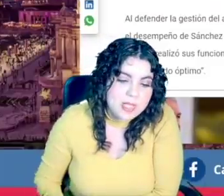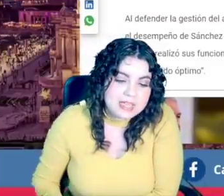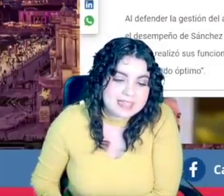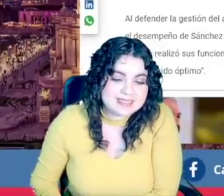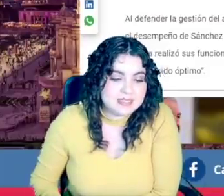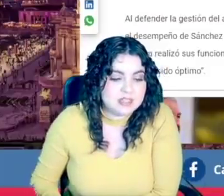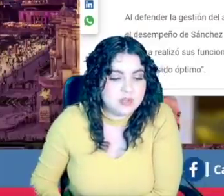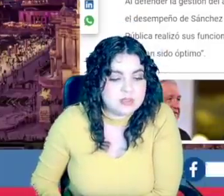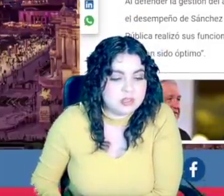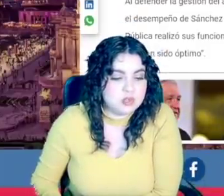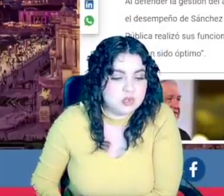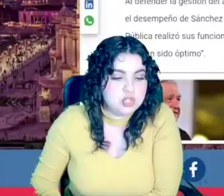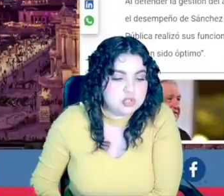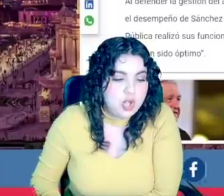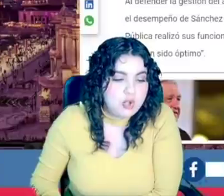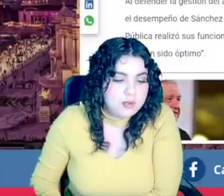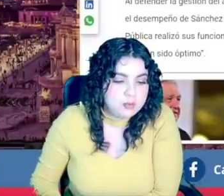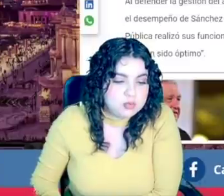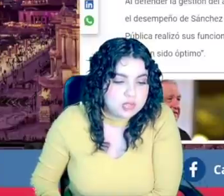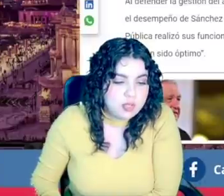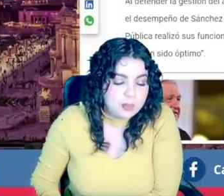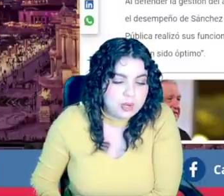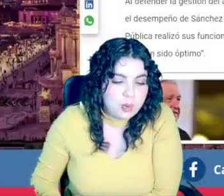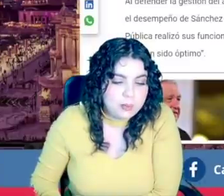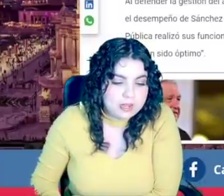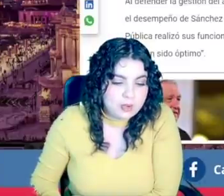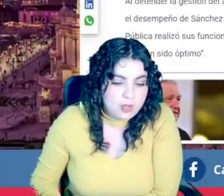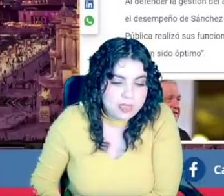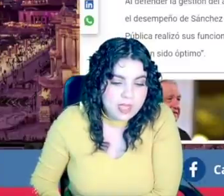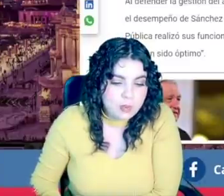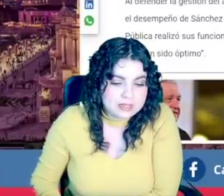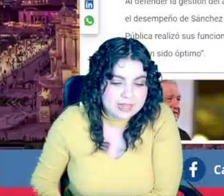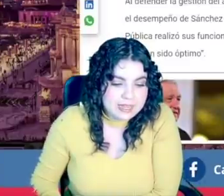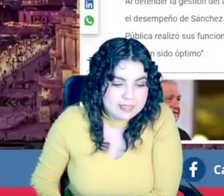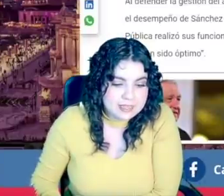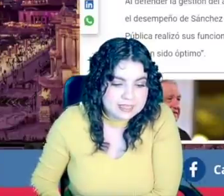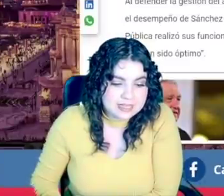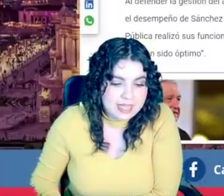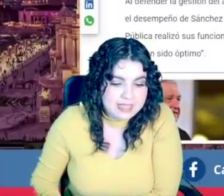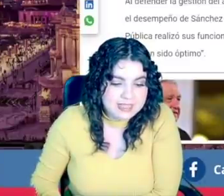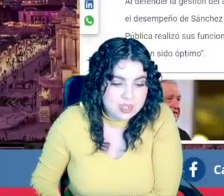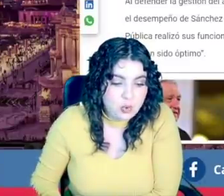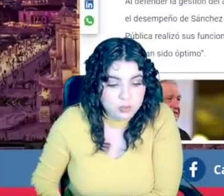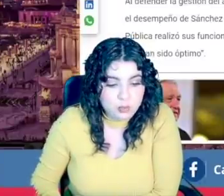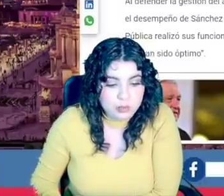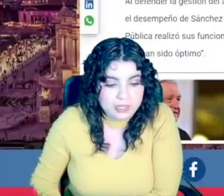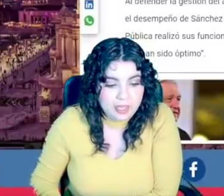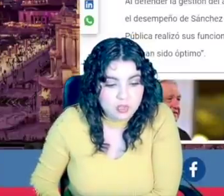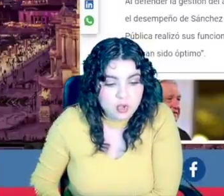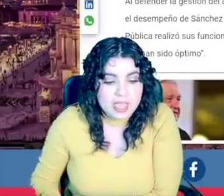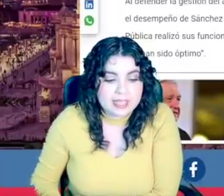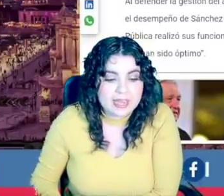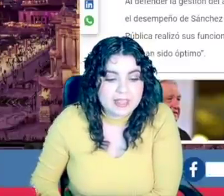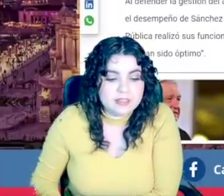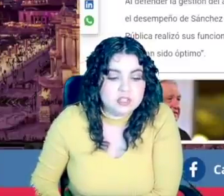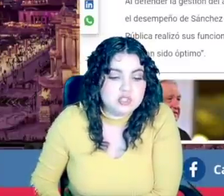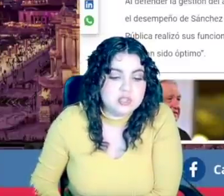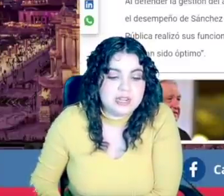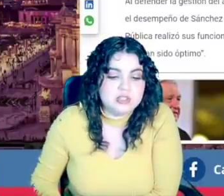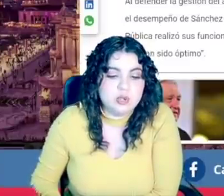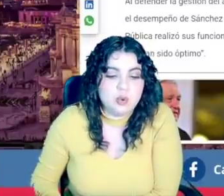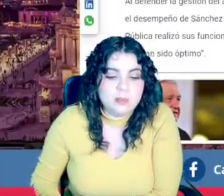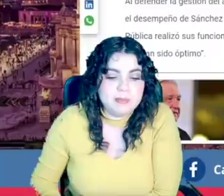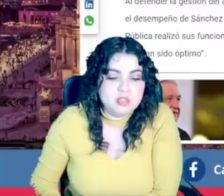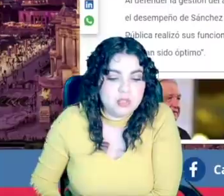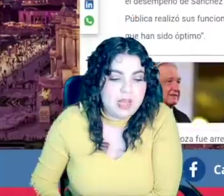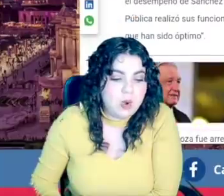Luna, que está detenido en Estados Unidos, fue anunciado por el gobierno de Aguascalientes, que indicó en un comunicado que la detención se